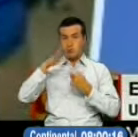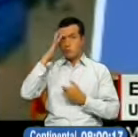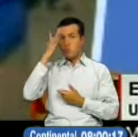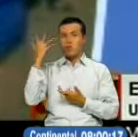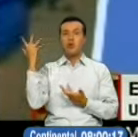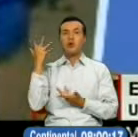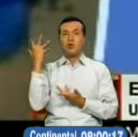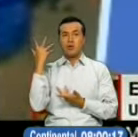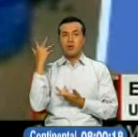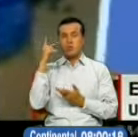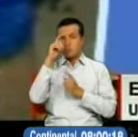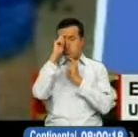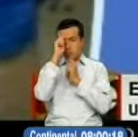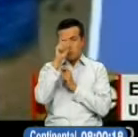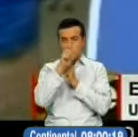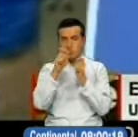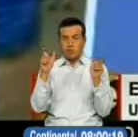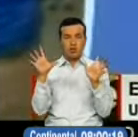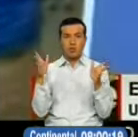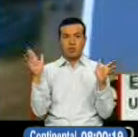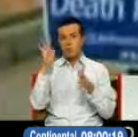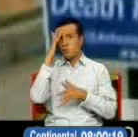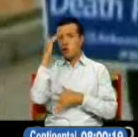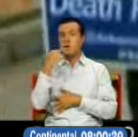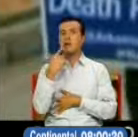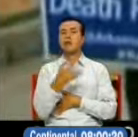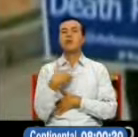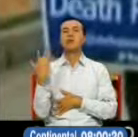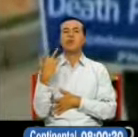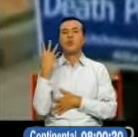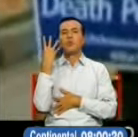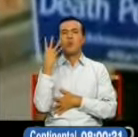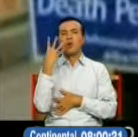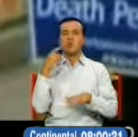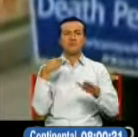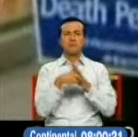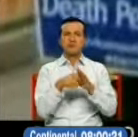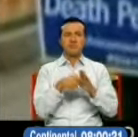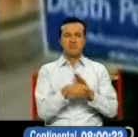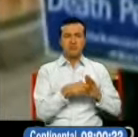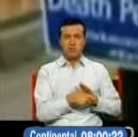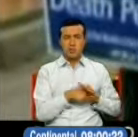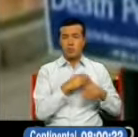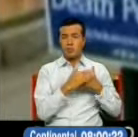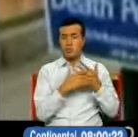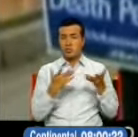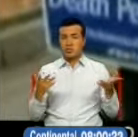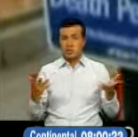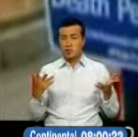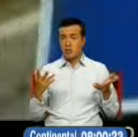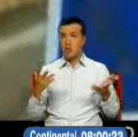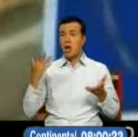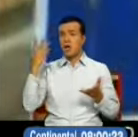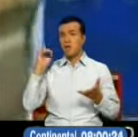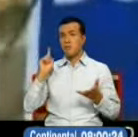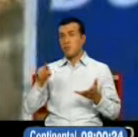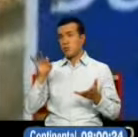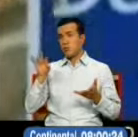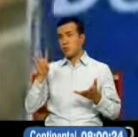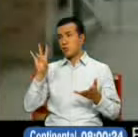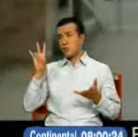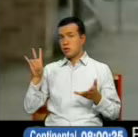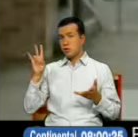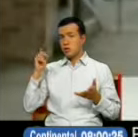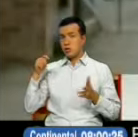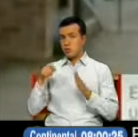la vulneración de la dignidad de los reclusos, ya que se pretendía realizar 4 dobles ejecuciones, un proceso que no se registraba desde 1977